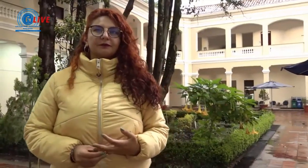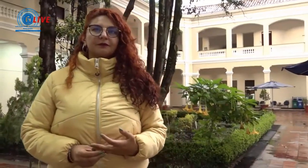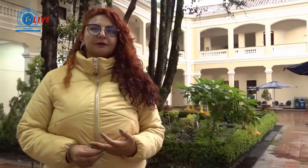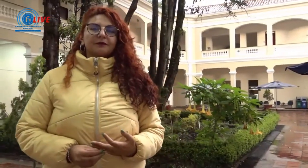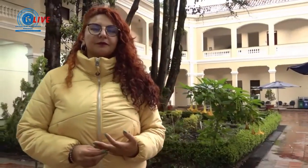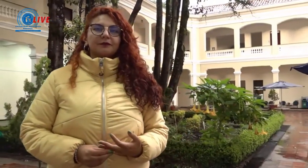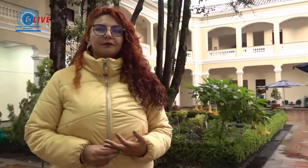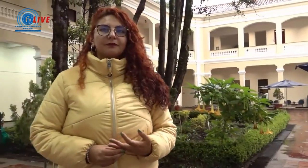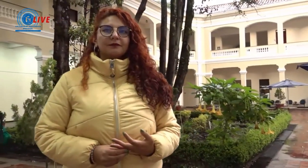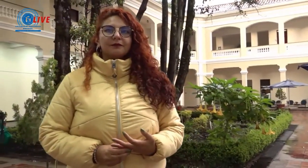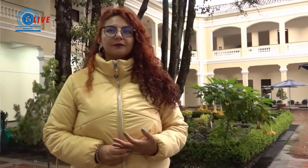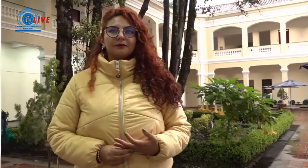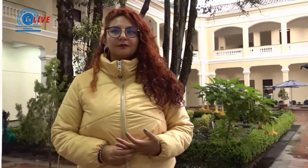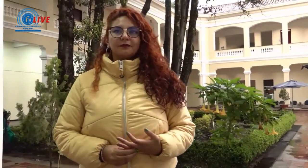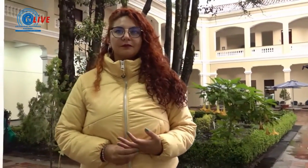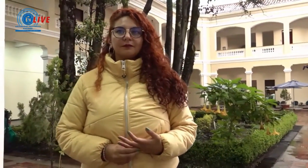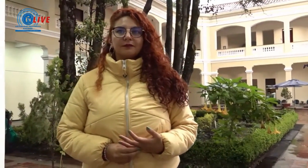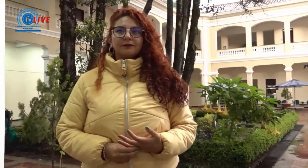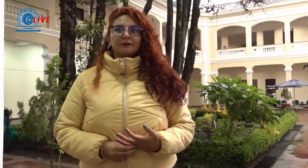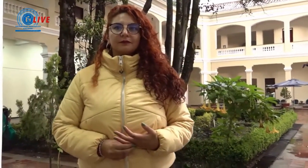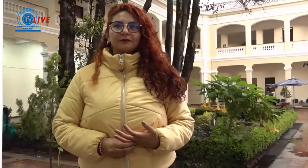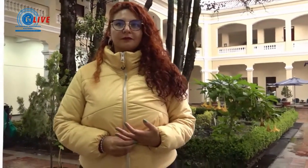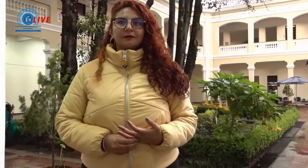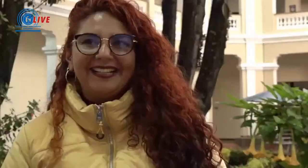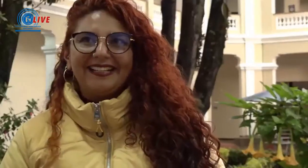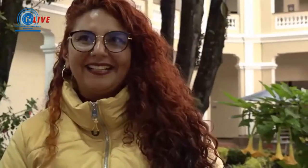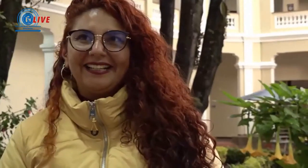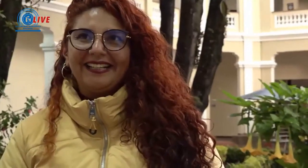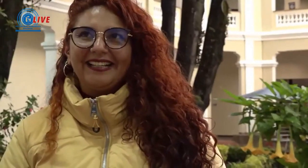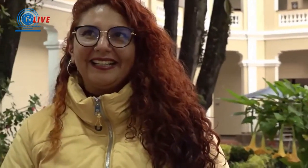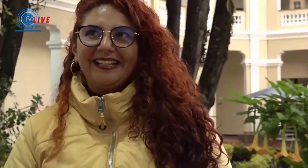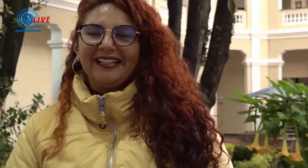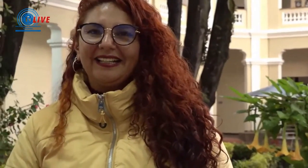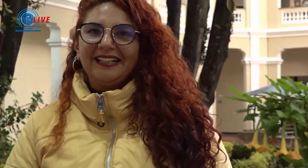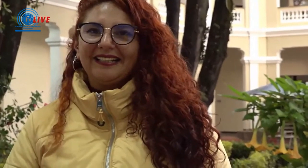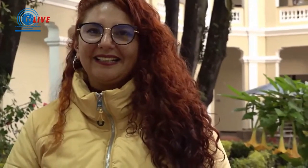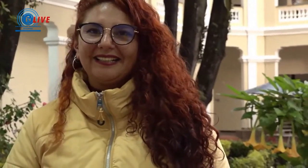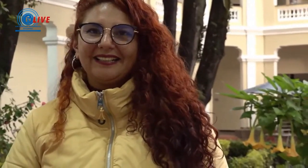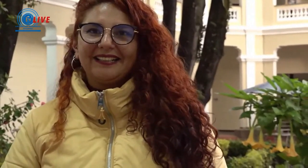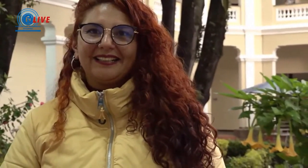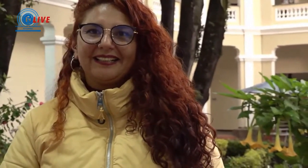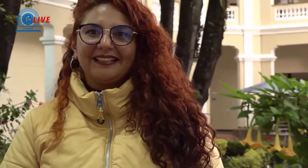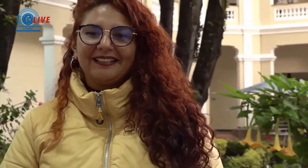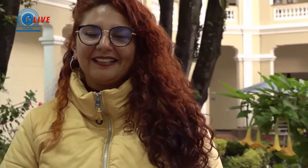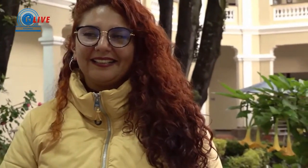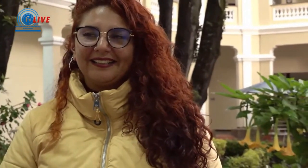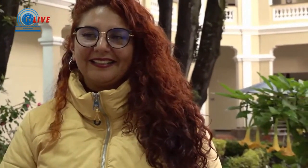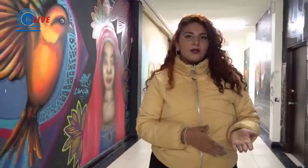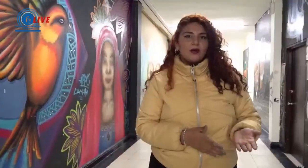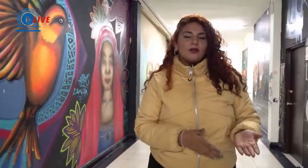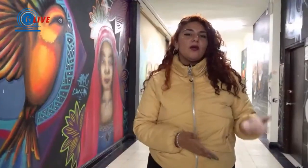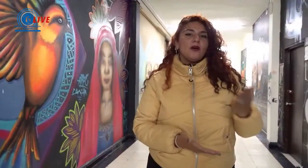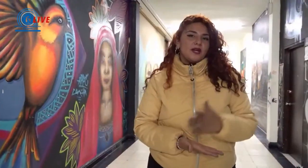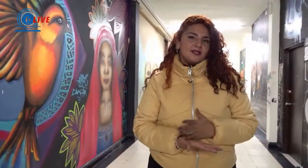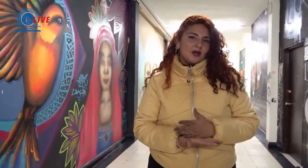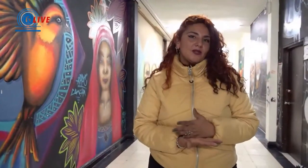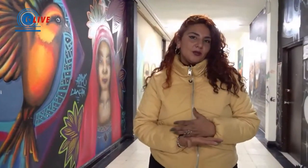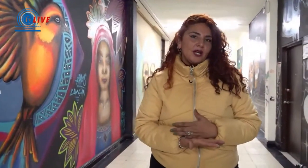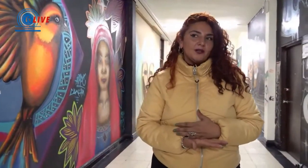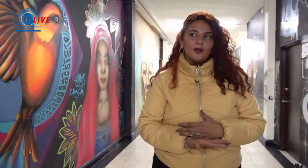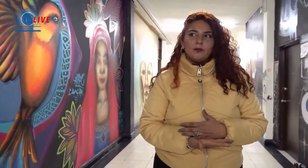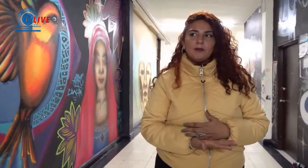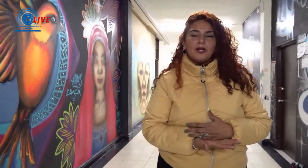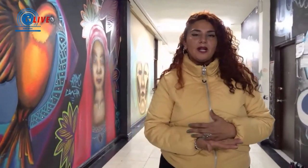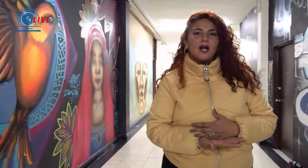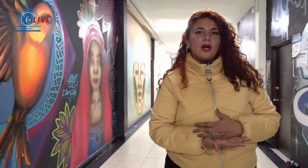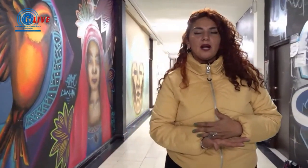cis-heteronormativa nos ha invisibilizado a las mujeres y por supuesto también a todas las disidencias del sexo y del género. Precisamente cuando todavía estaba